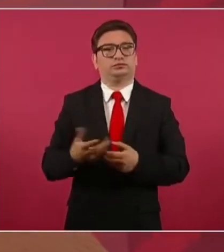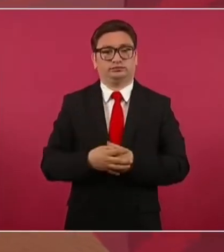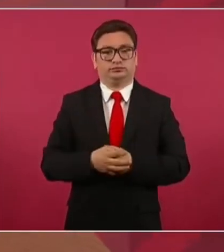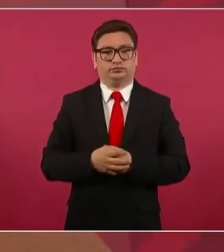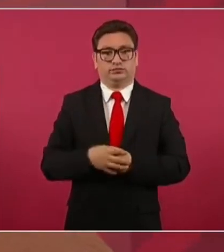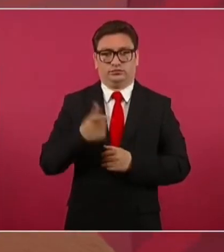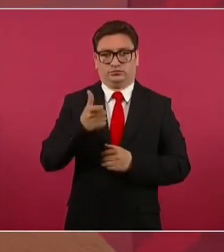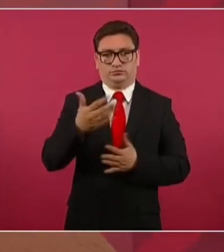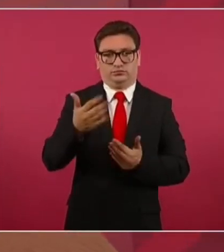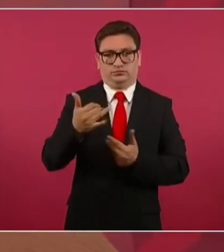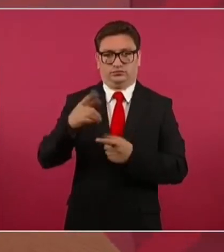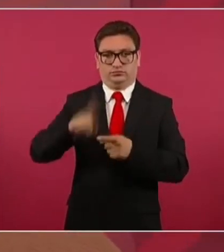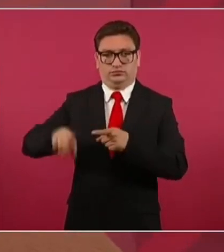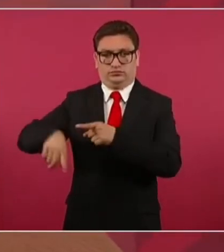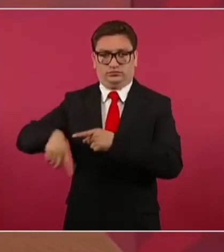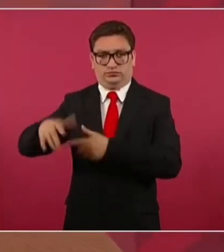devuelvan.